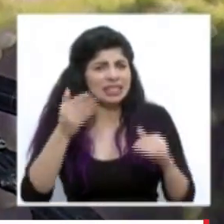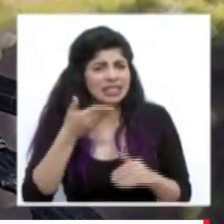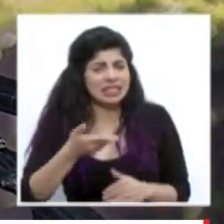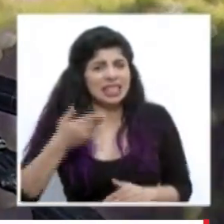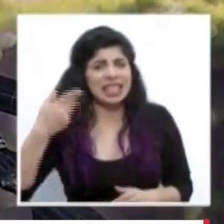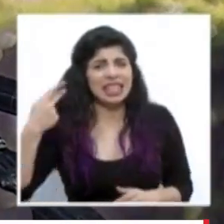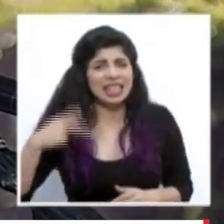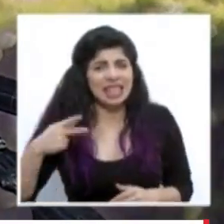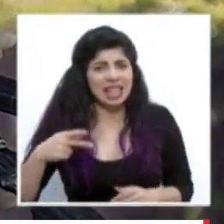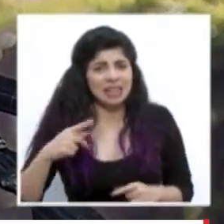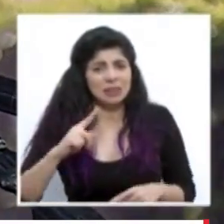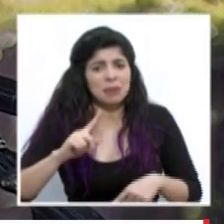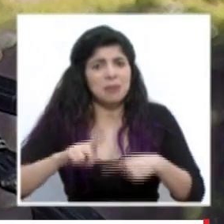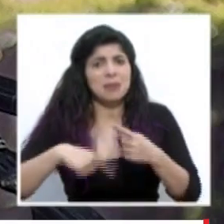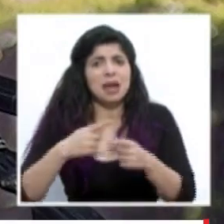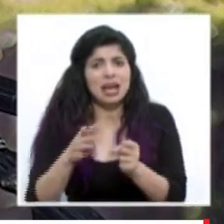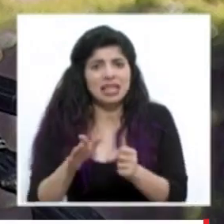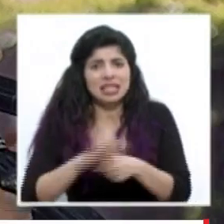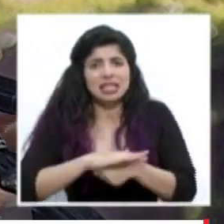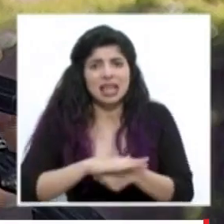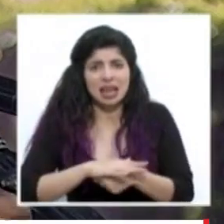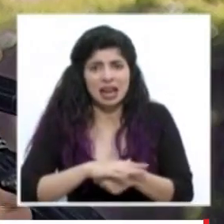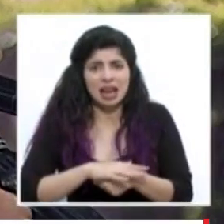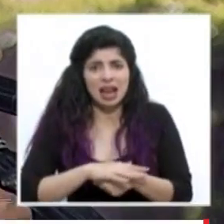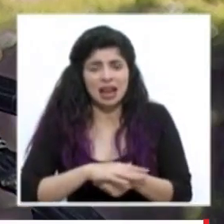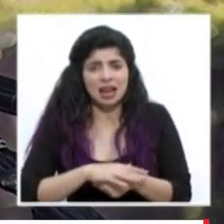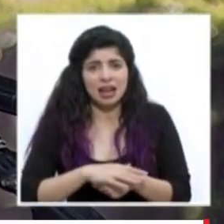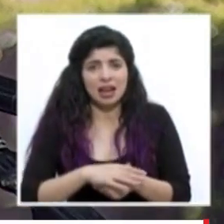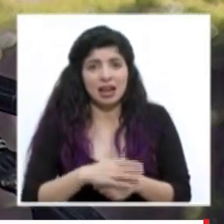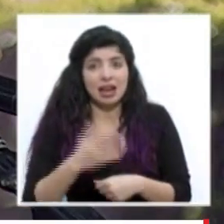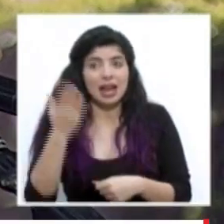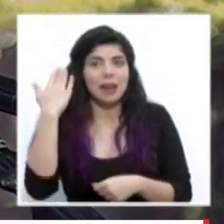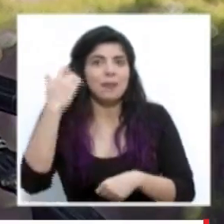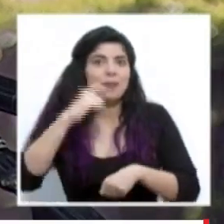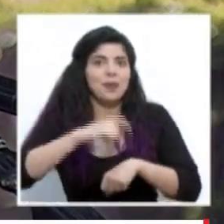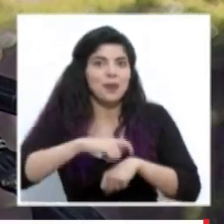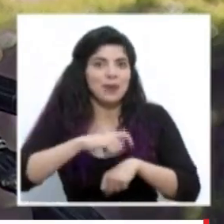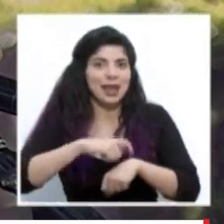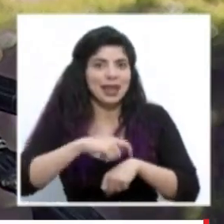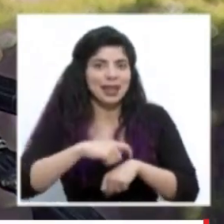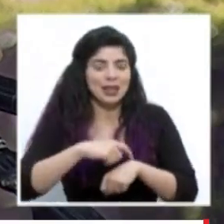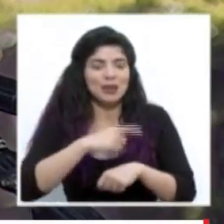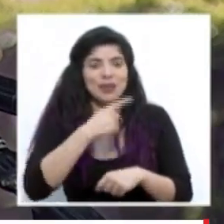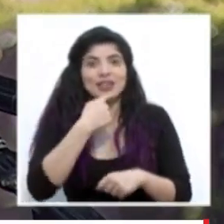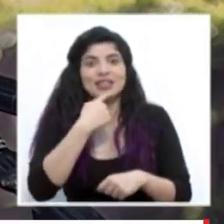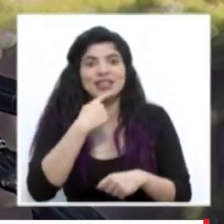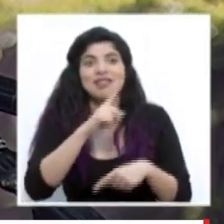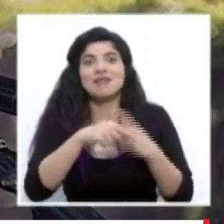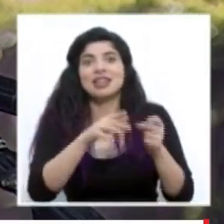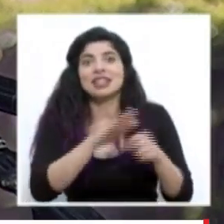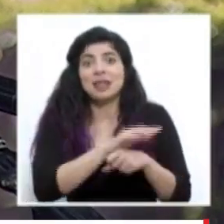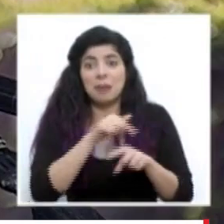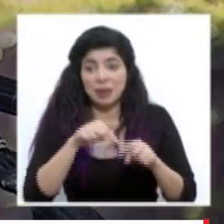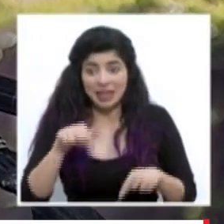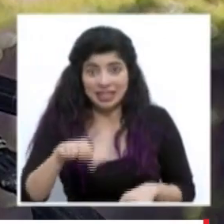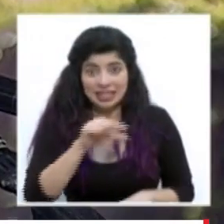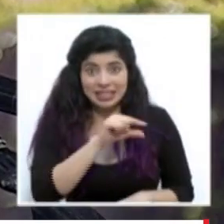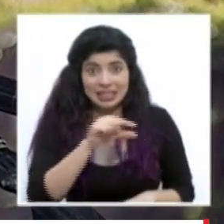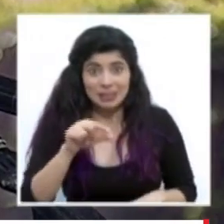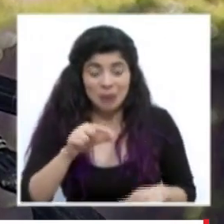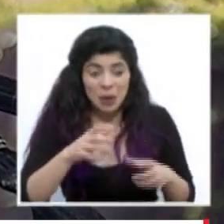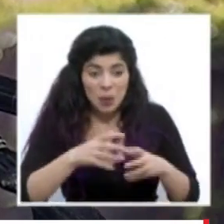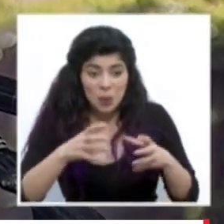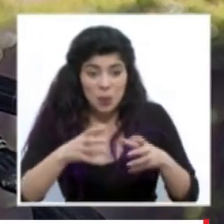riesgos de saturación a los que se estaba alzando en este momento, doctor, esta semana, y con los picos que se han tenido